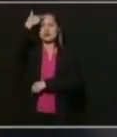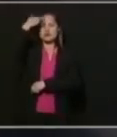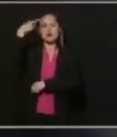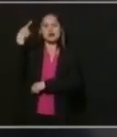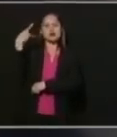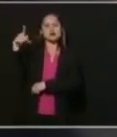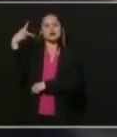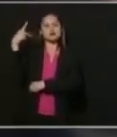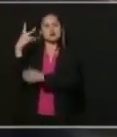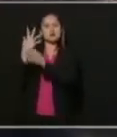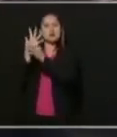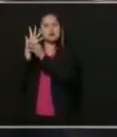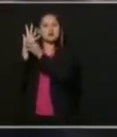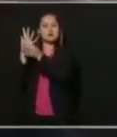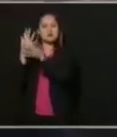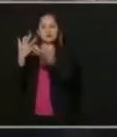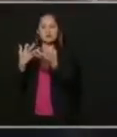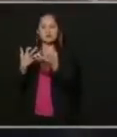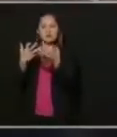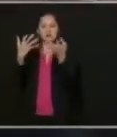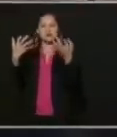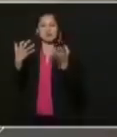y libertad.